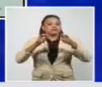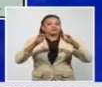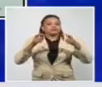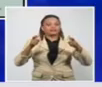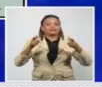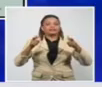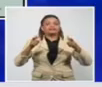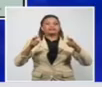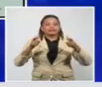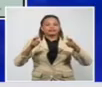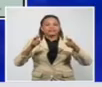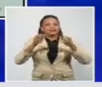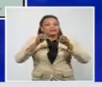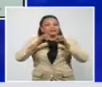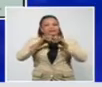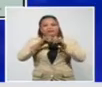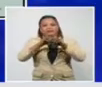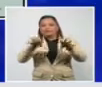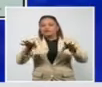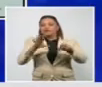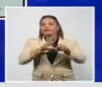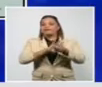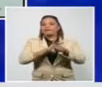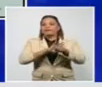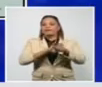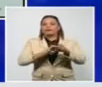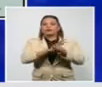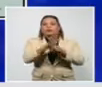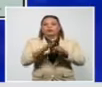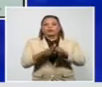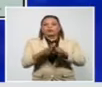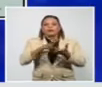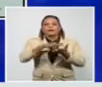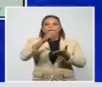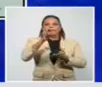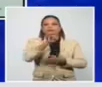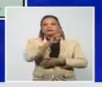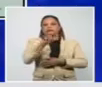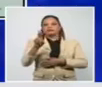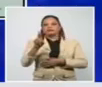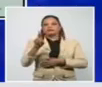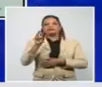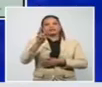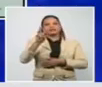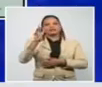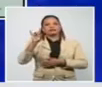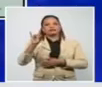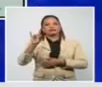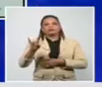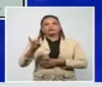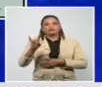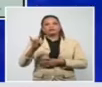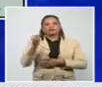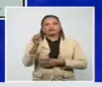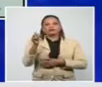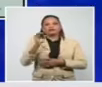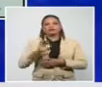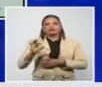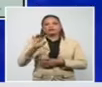de transmisión de la enfermedad. Plaza de la Revolución con 39 y 10 de octubre con